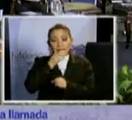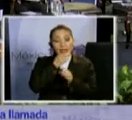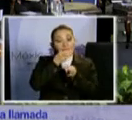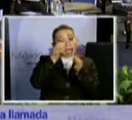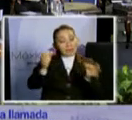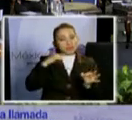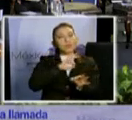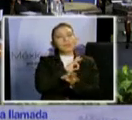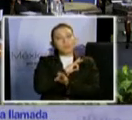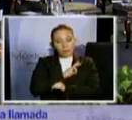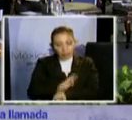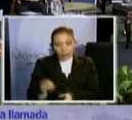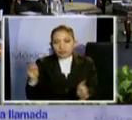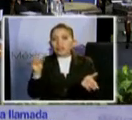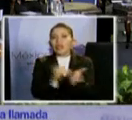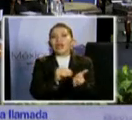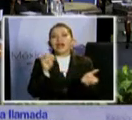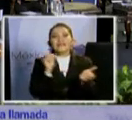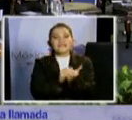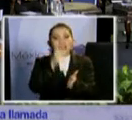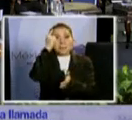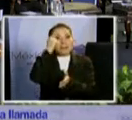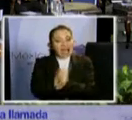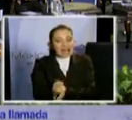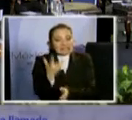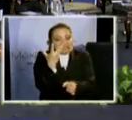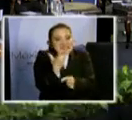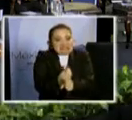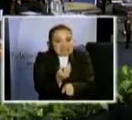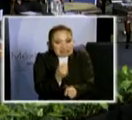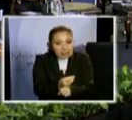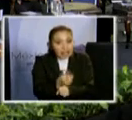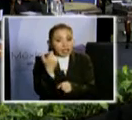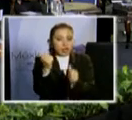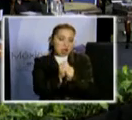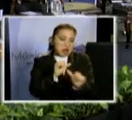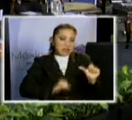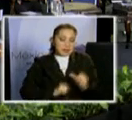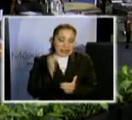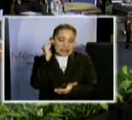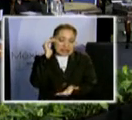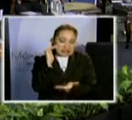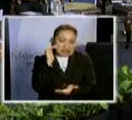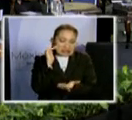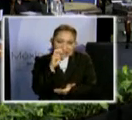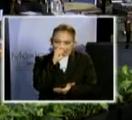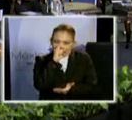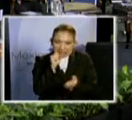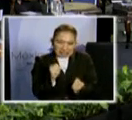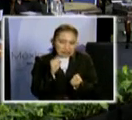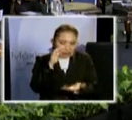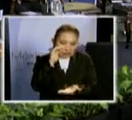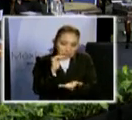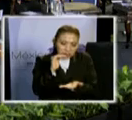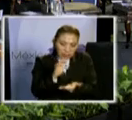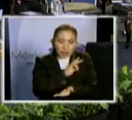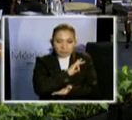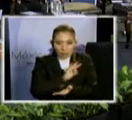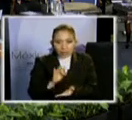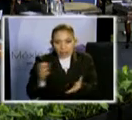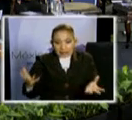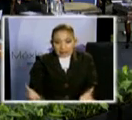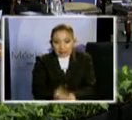existen opciones para la adaptación y que con actividades de mitigación rigurosas se puede conseguir que